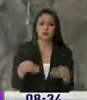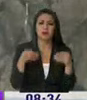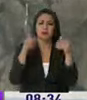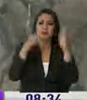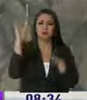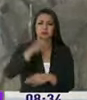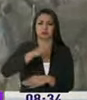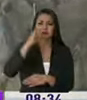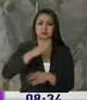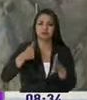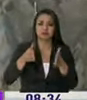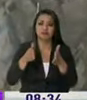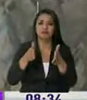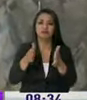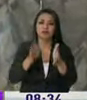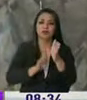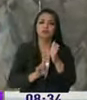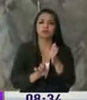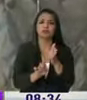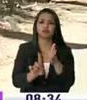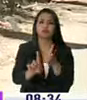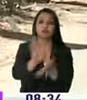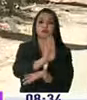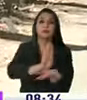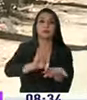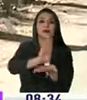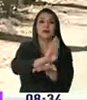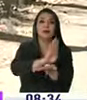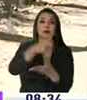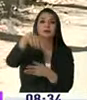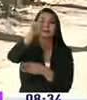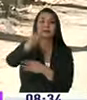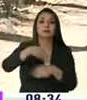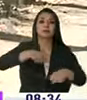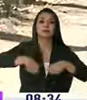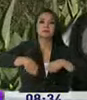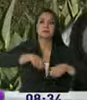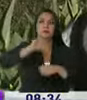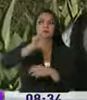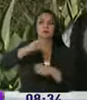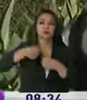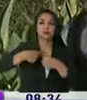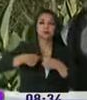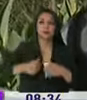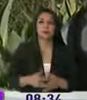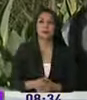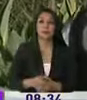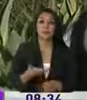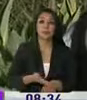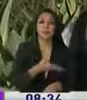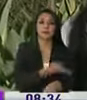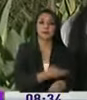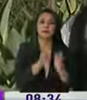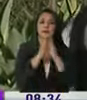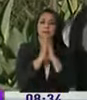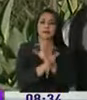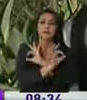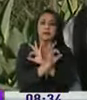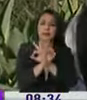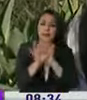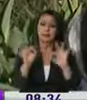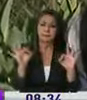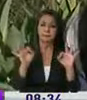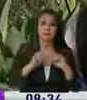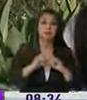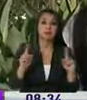olores, relatan los vecinos del barrio Primero de Mayo, al suroriente de Quito. Donde se pidió que se haga la limpieza, todo lo que es la línea férrea, pero no nos